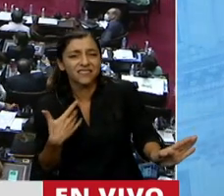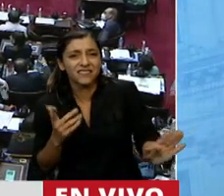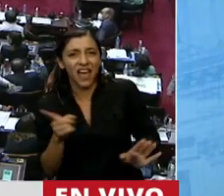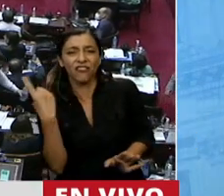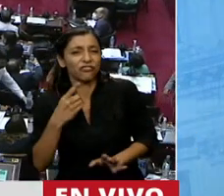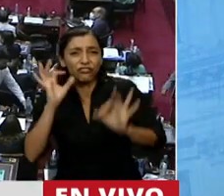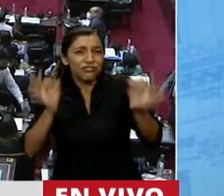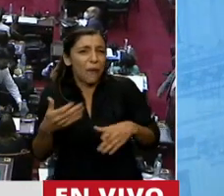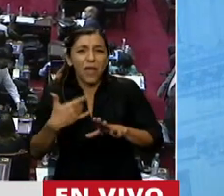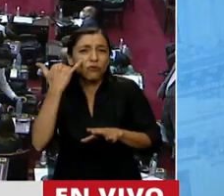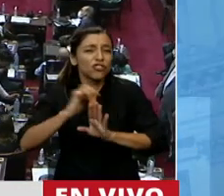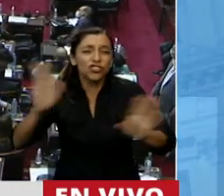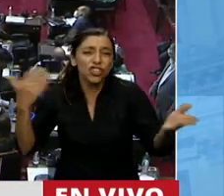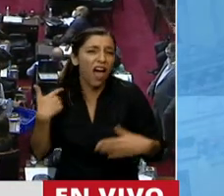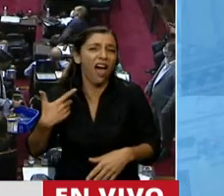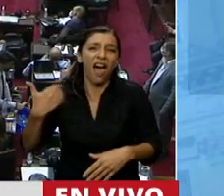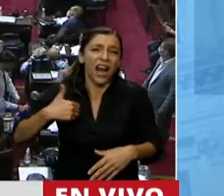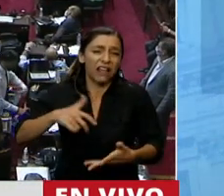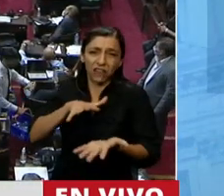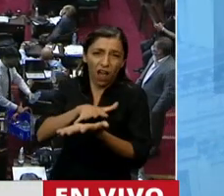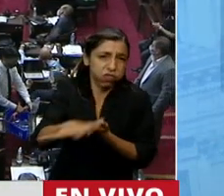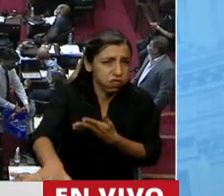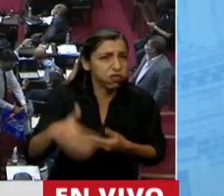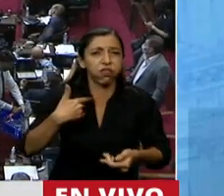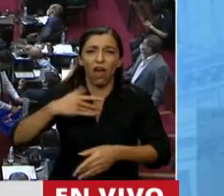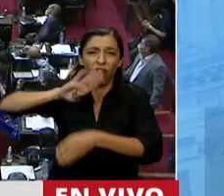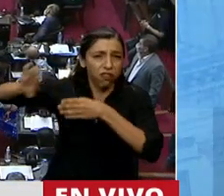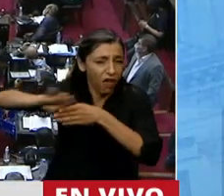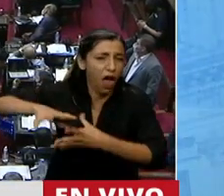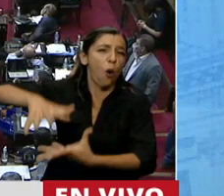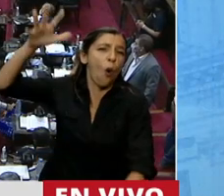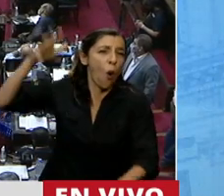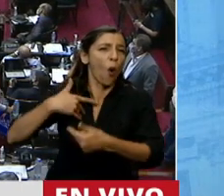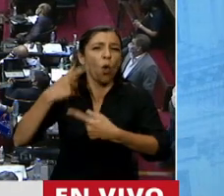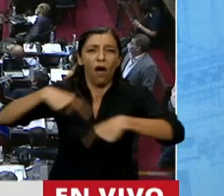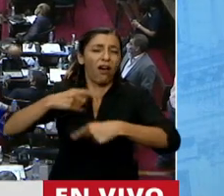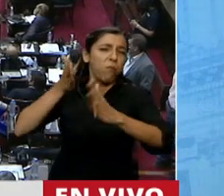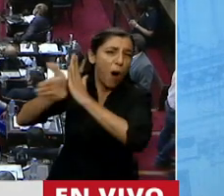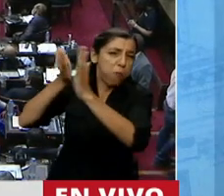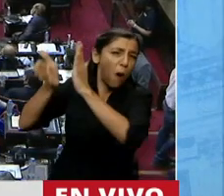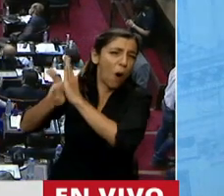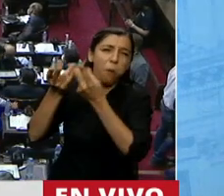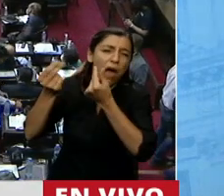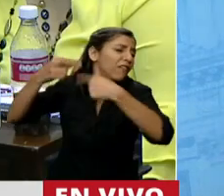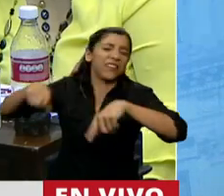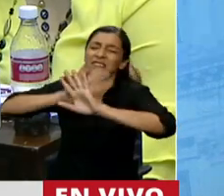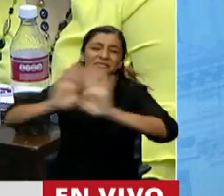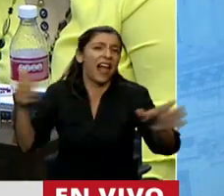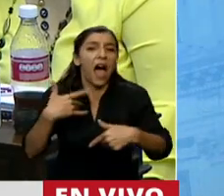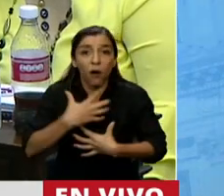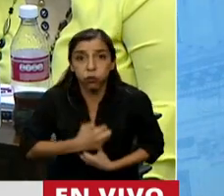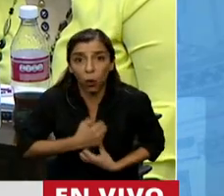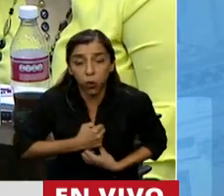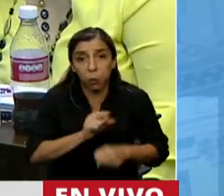tierra arrasada, del endeudamiento, de la fuga, y no tenemos permiso para la angustia después de la